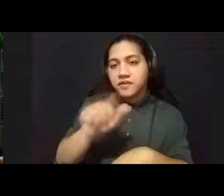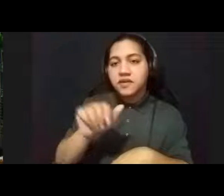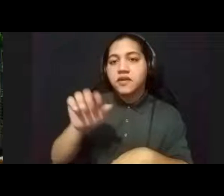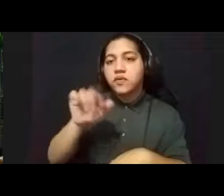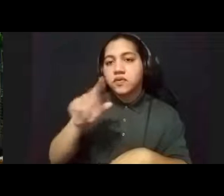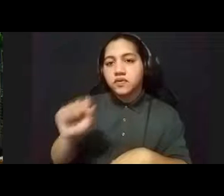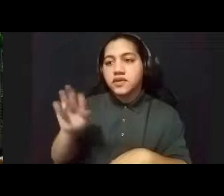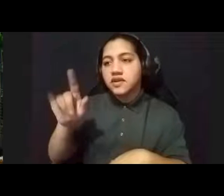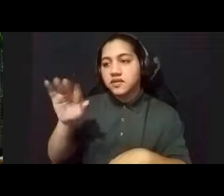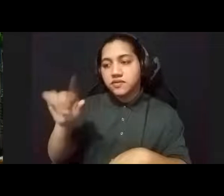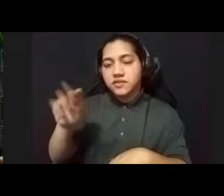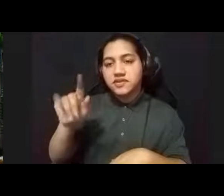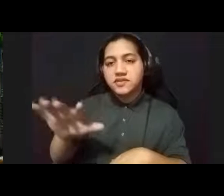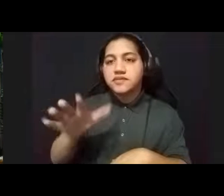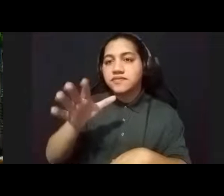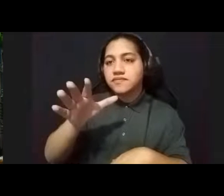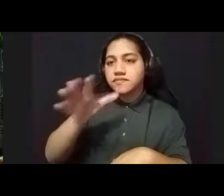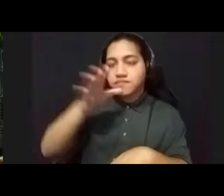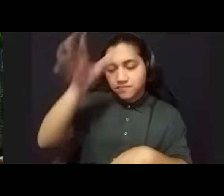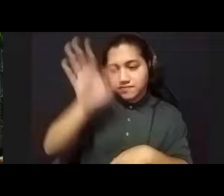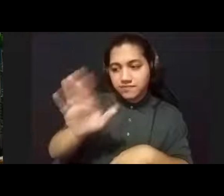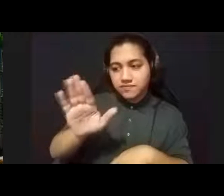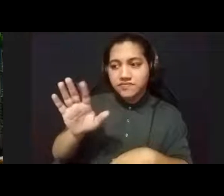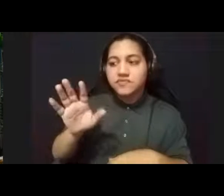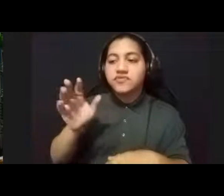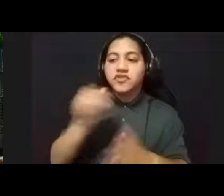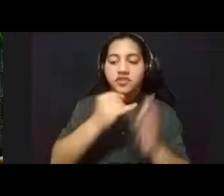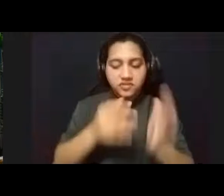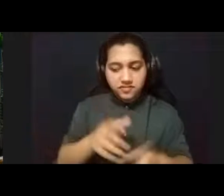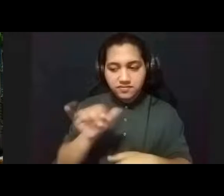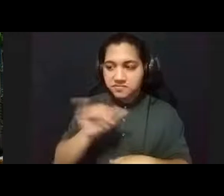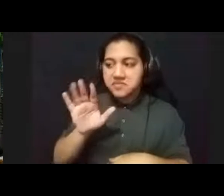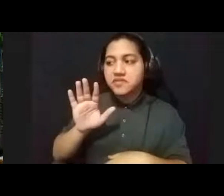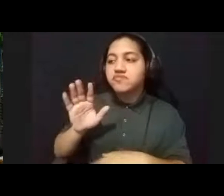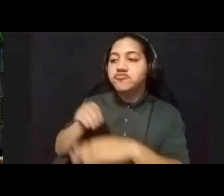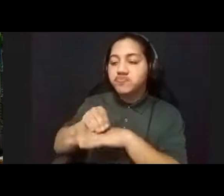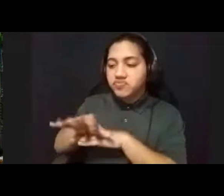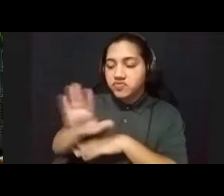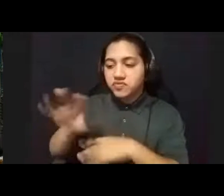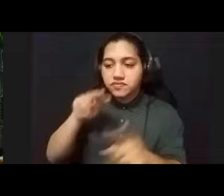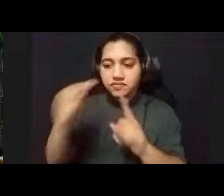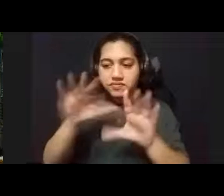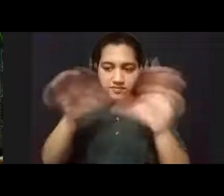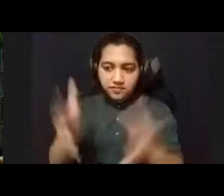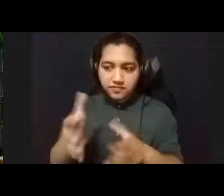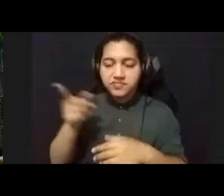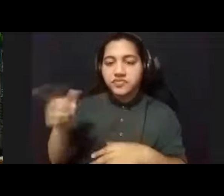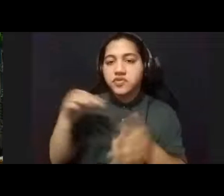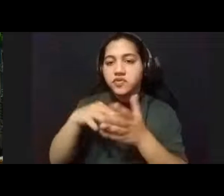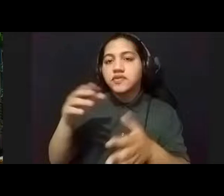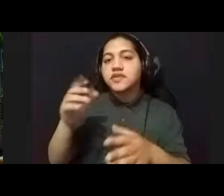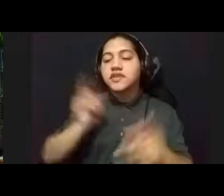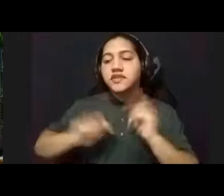eran artistas y le enseñaron a ver el mundo de una manera maravillosa. Estudió teatro con Victoria Espinosa, y luego,